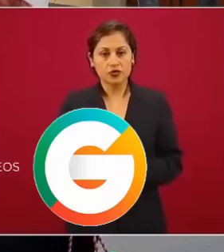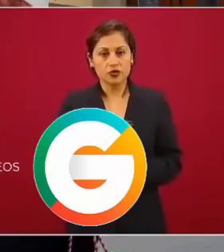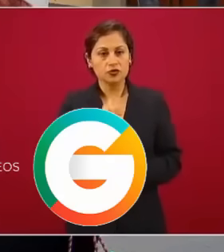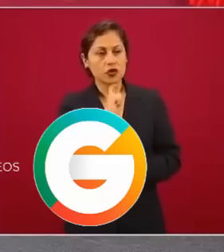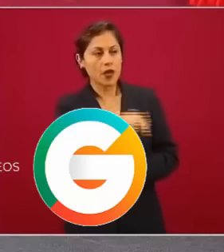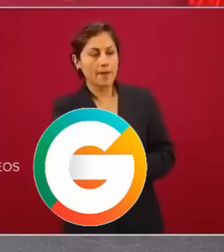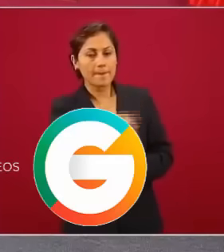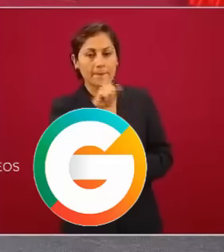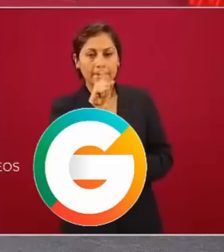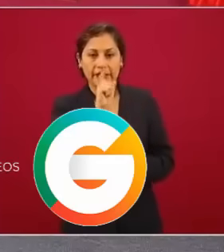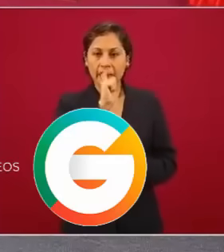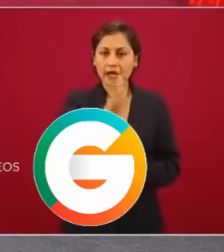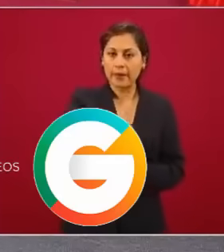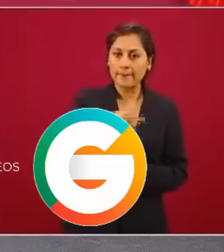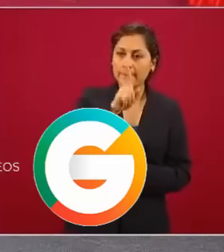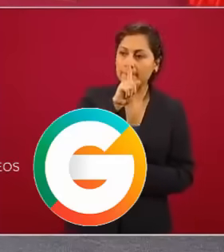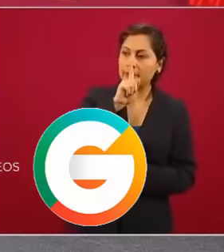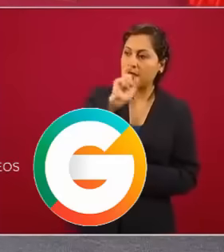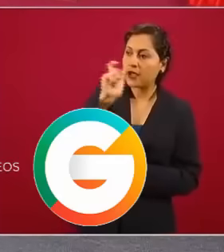callados